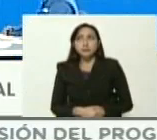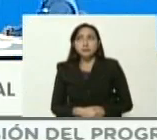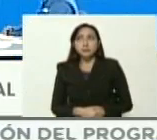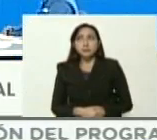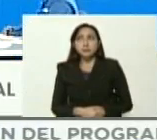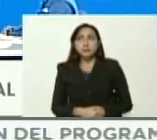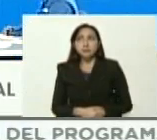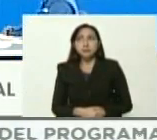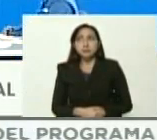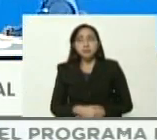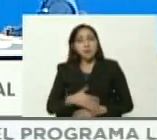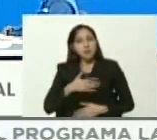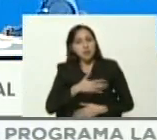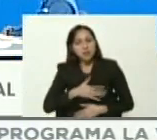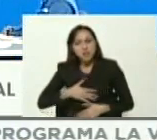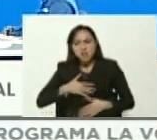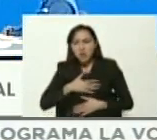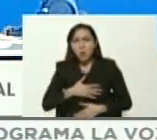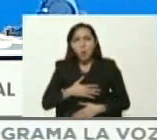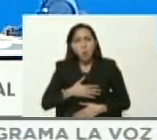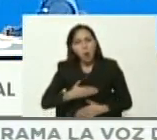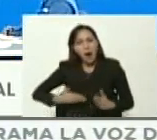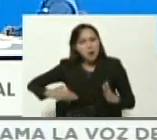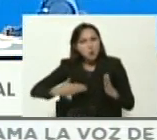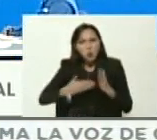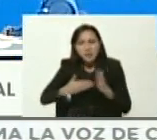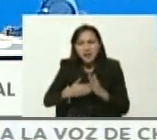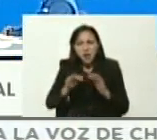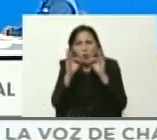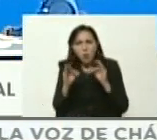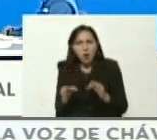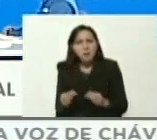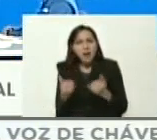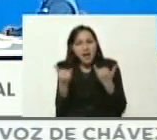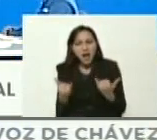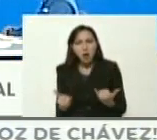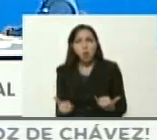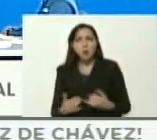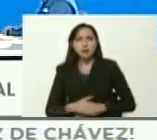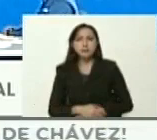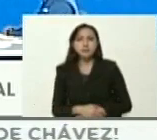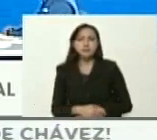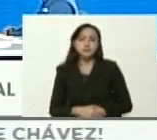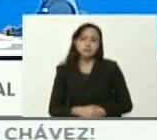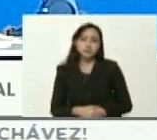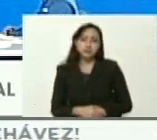El estado de bienestar no había sido golpeado de la forma que lo fue después, pero fue